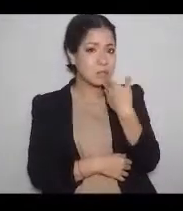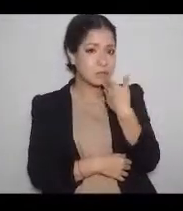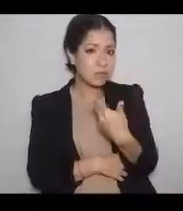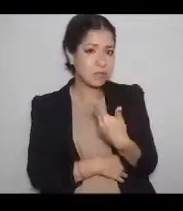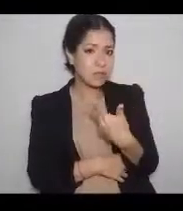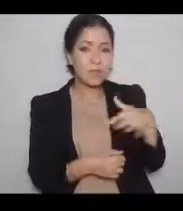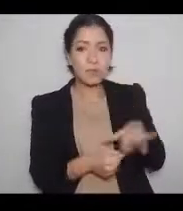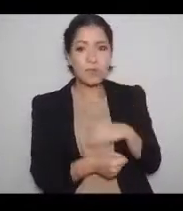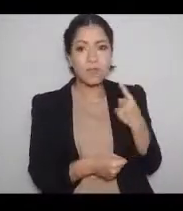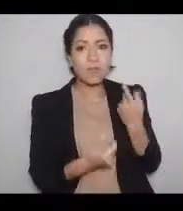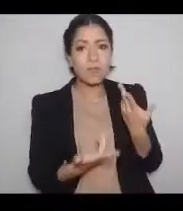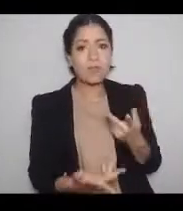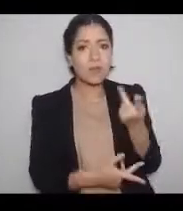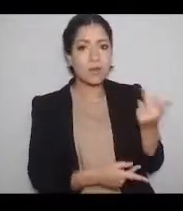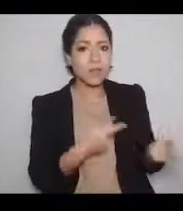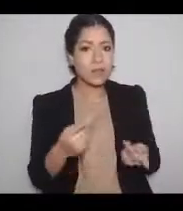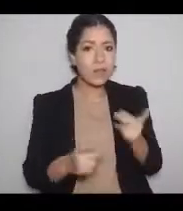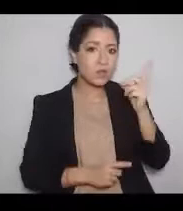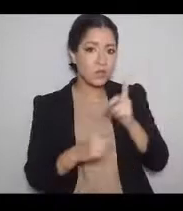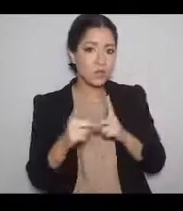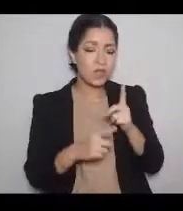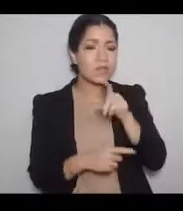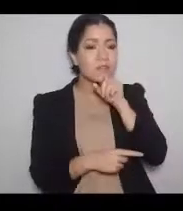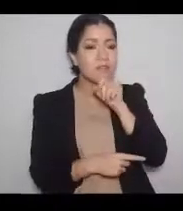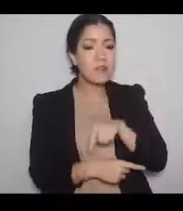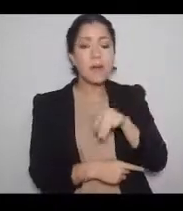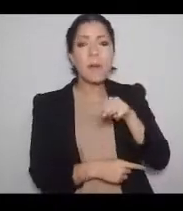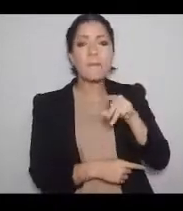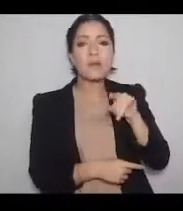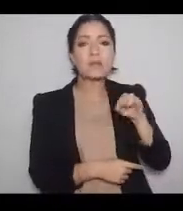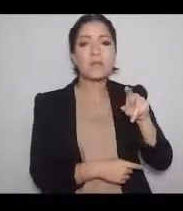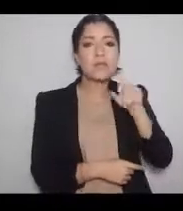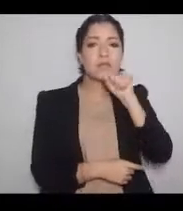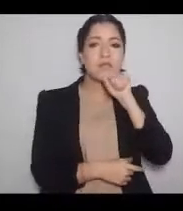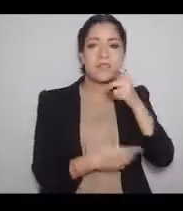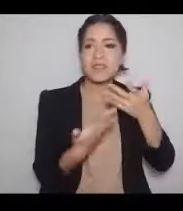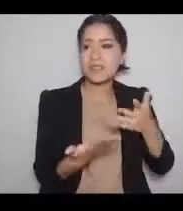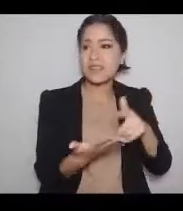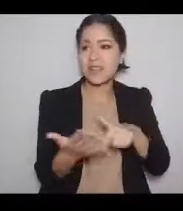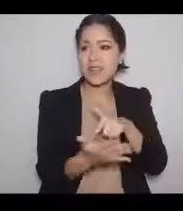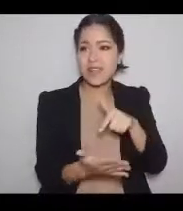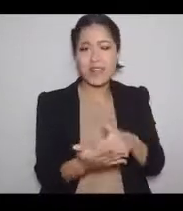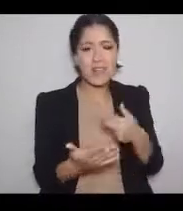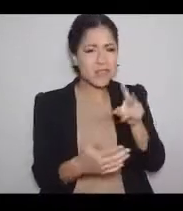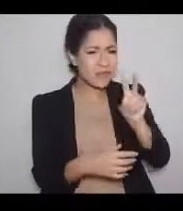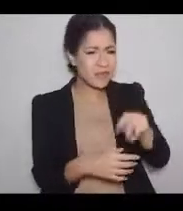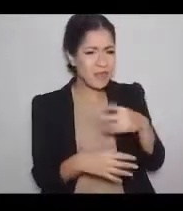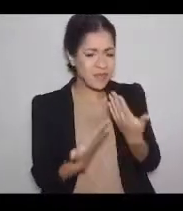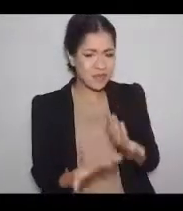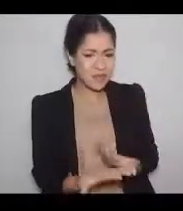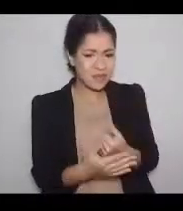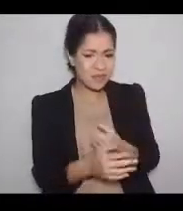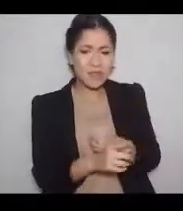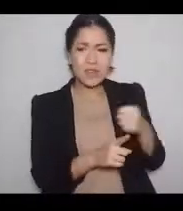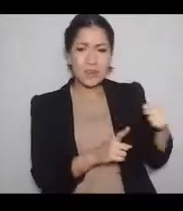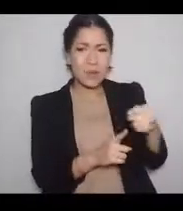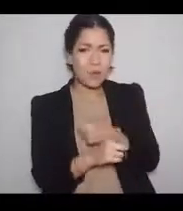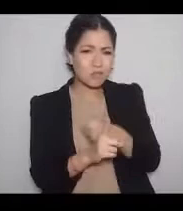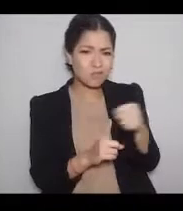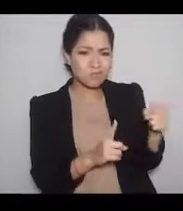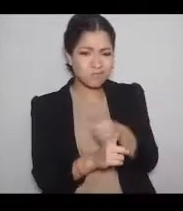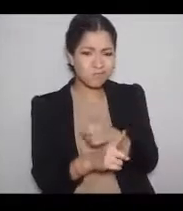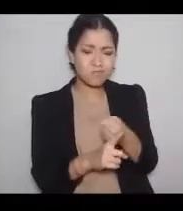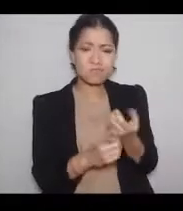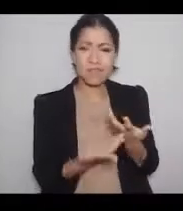tan crueles como la tuya. Mi legado depende de ti, pero lo vas a desfigurar como si me volvieran a cortar